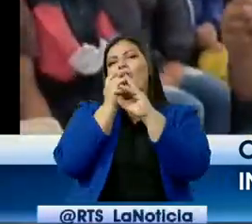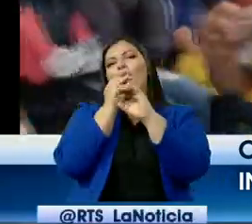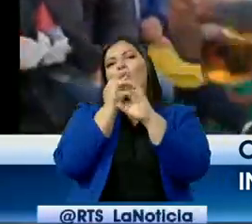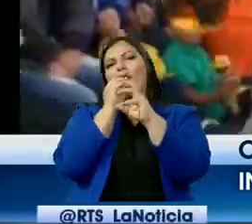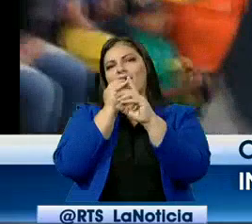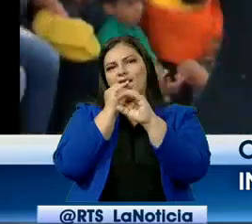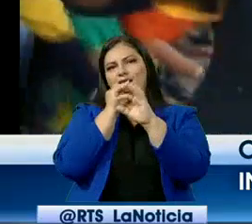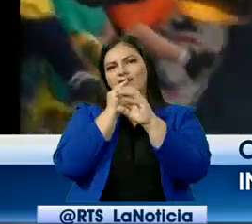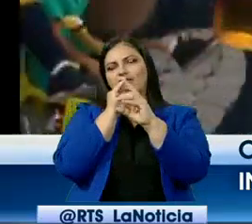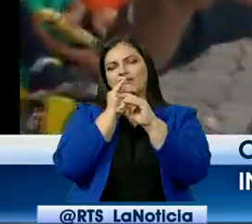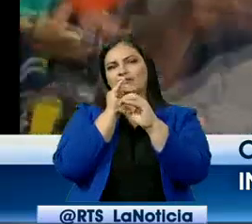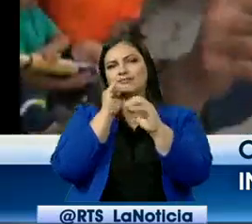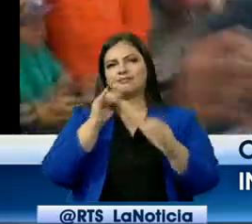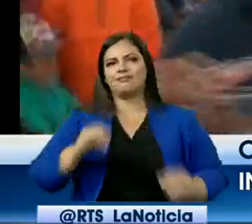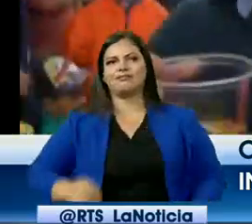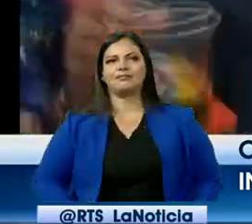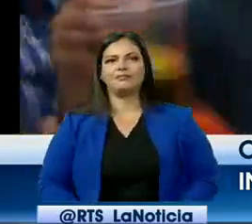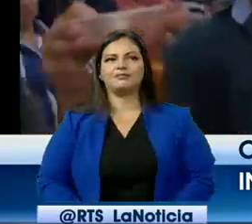pompa.